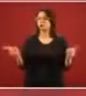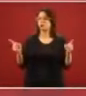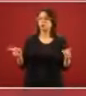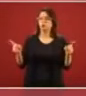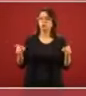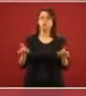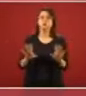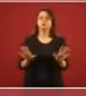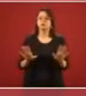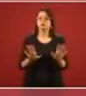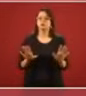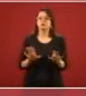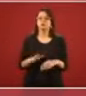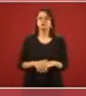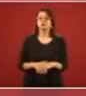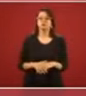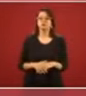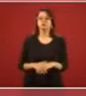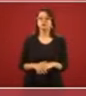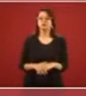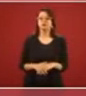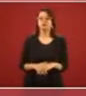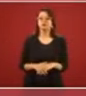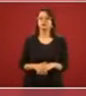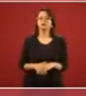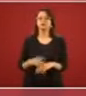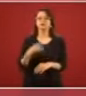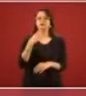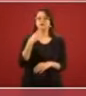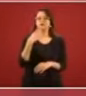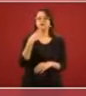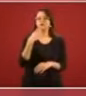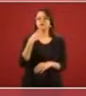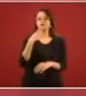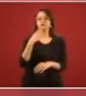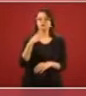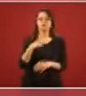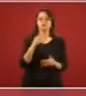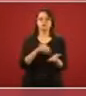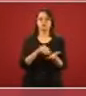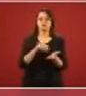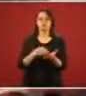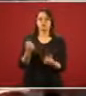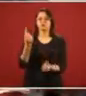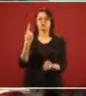las que se usaban antes o se siguen usando para ir a los pueblos de la sierra.